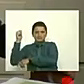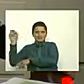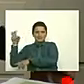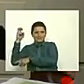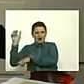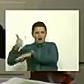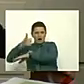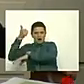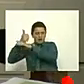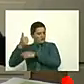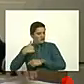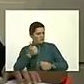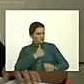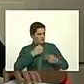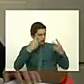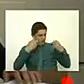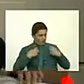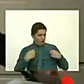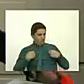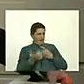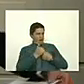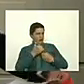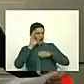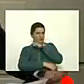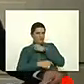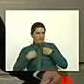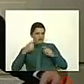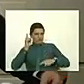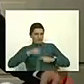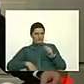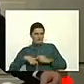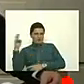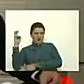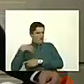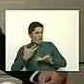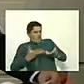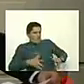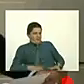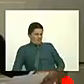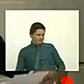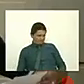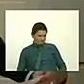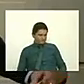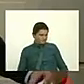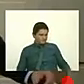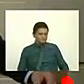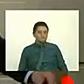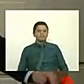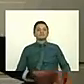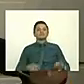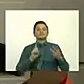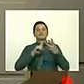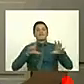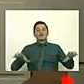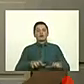mismo? Con unos sobornos de 3 millones de dólares. Tercer acto de